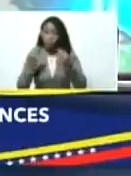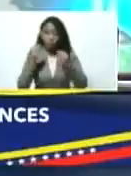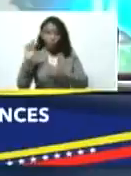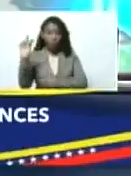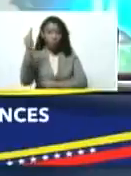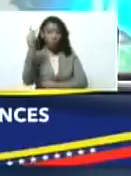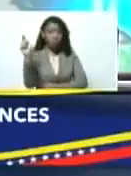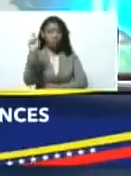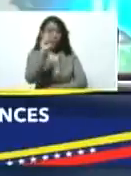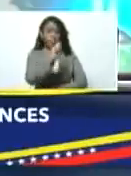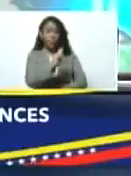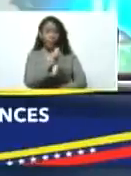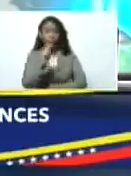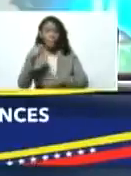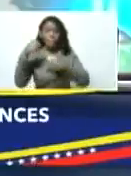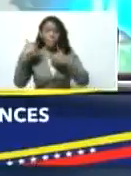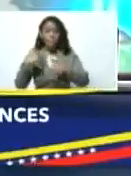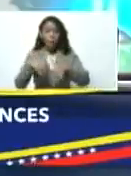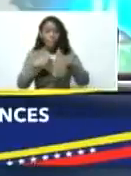segundo semestre en marcha